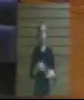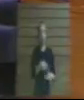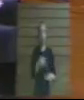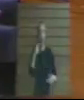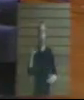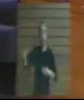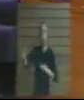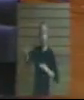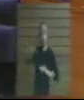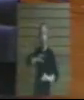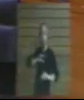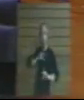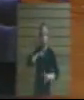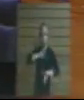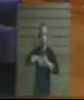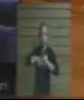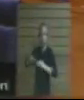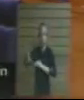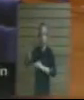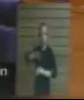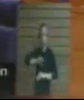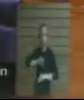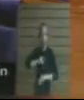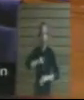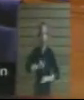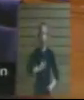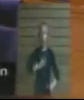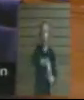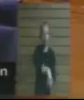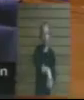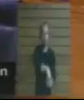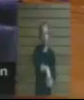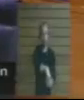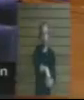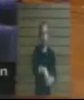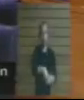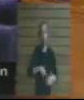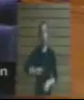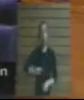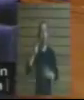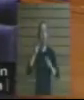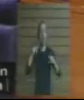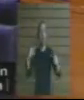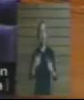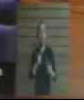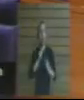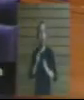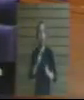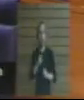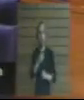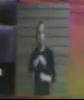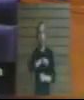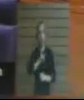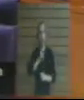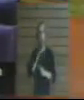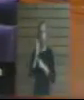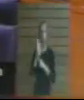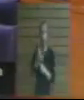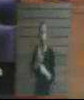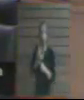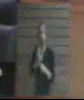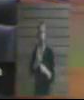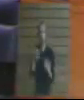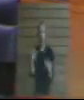de la regularización, lo iban a destinar a inversiones. Y en la primera rueda de prensa que ustedes dan, donde presentan qué es lo que ha